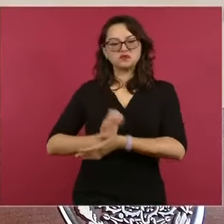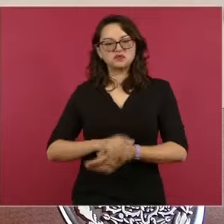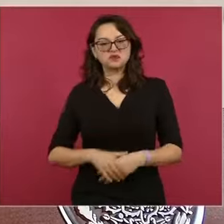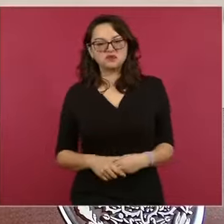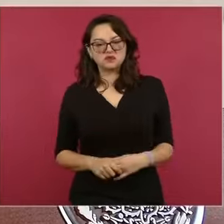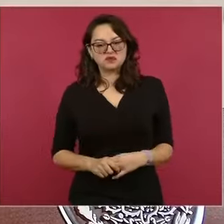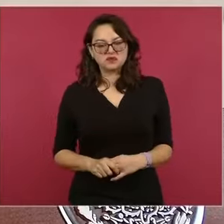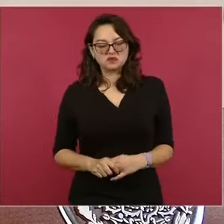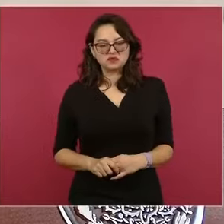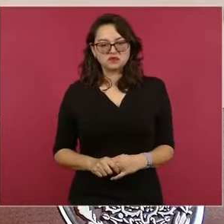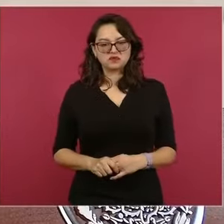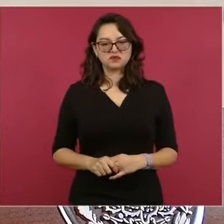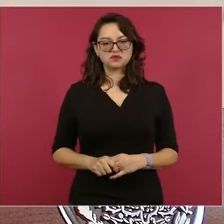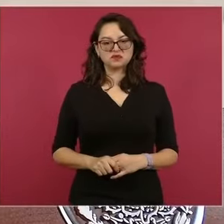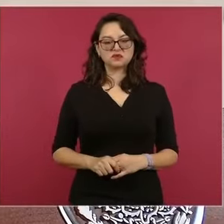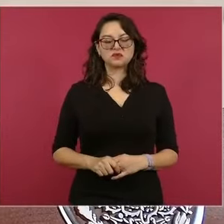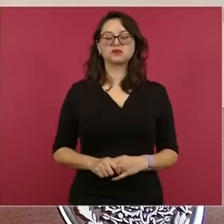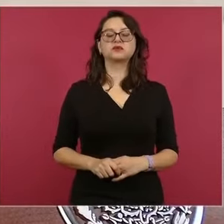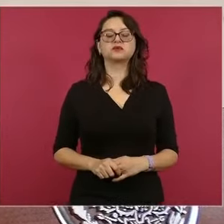porque